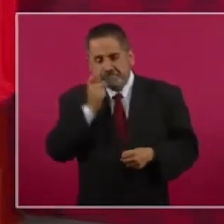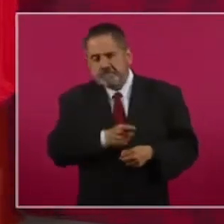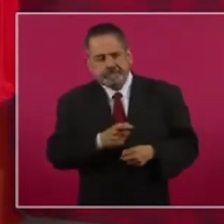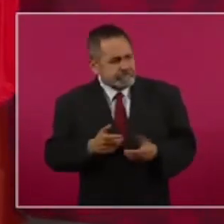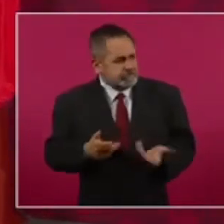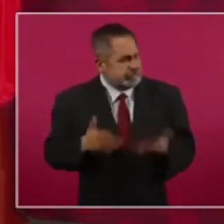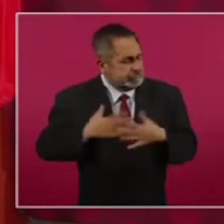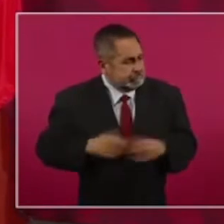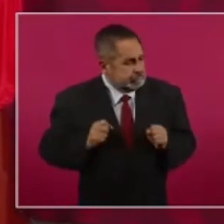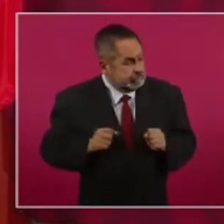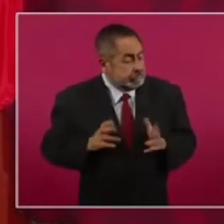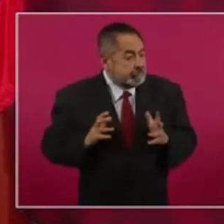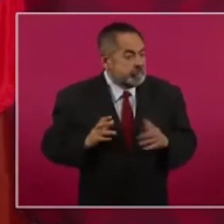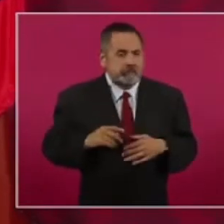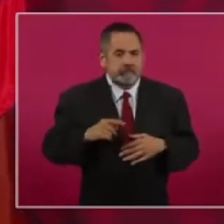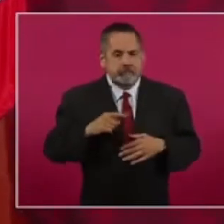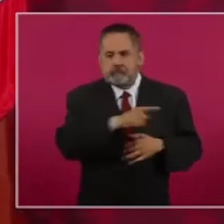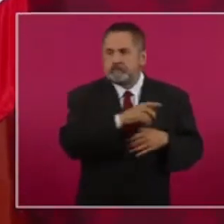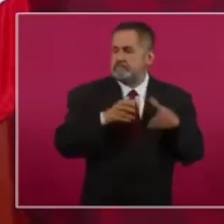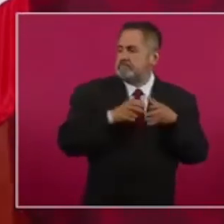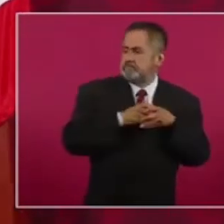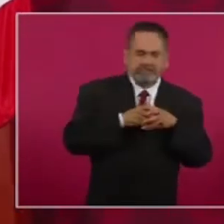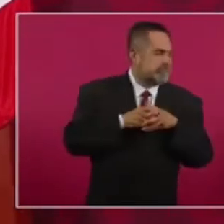solo arriba,